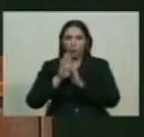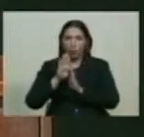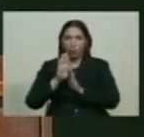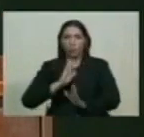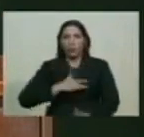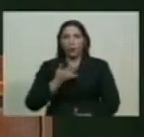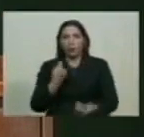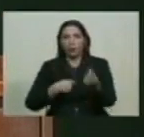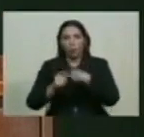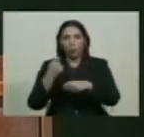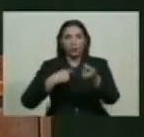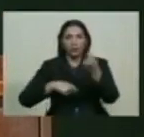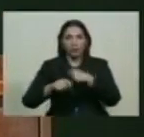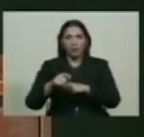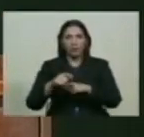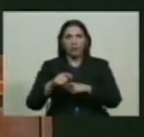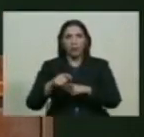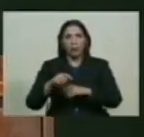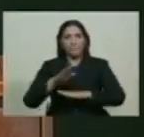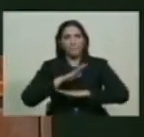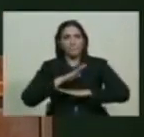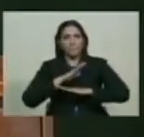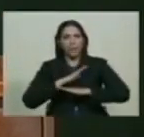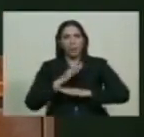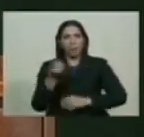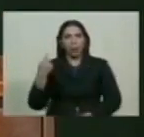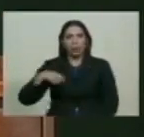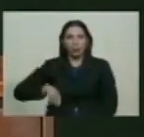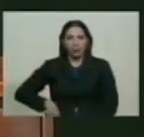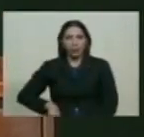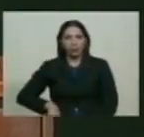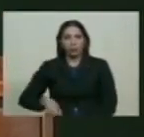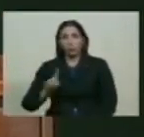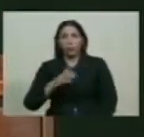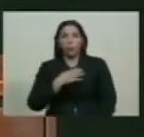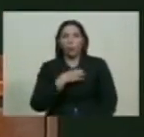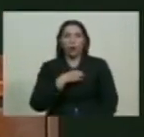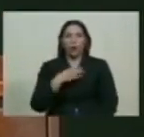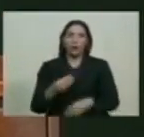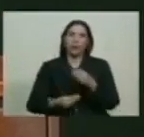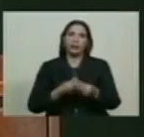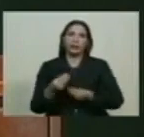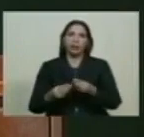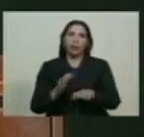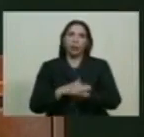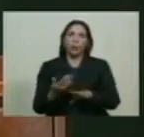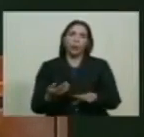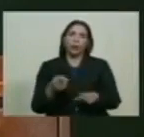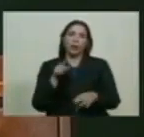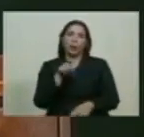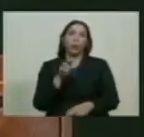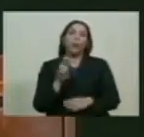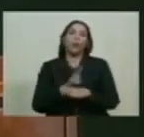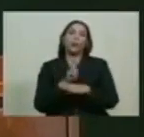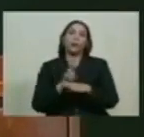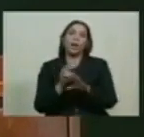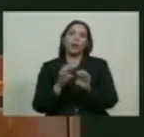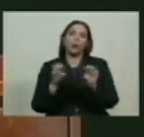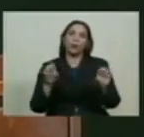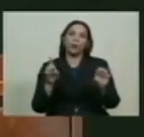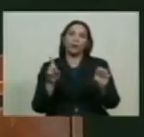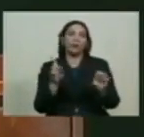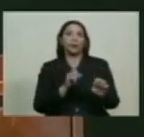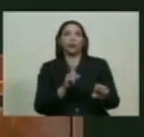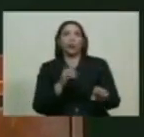comercializar y tener sus propios ingresos, ¿no? Que ahora mismo no lo pueden hacer, bueno, porque al ser unidades educativas no son unidades de carácter